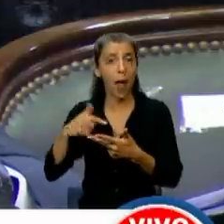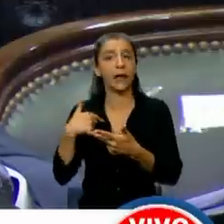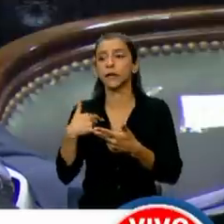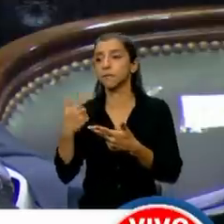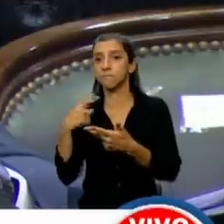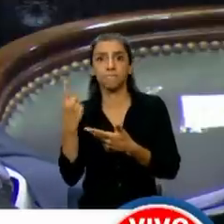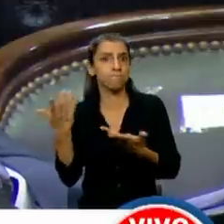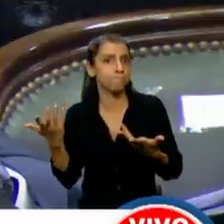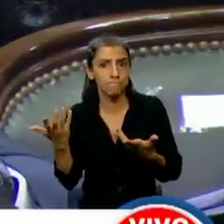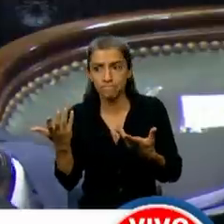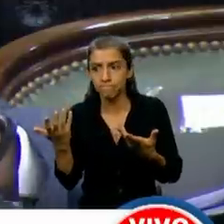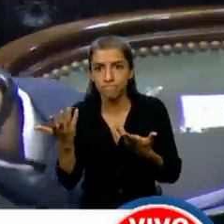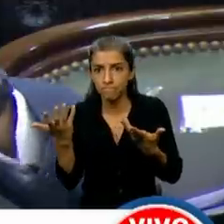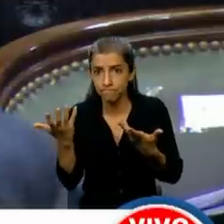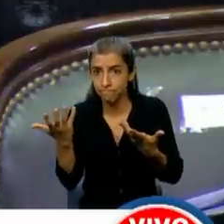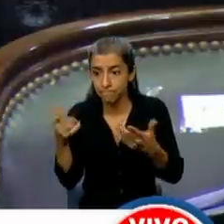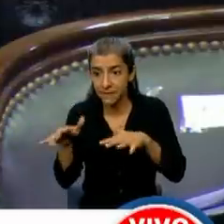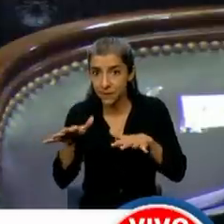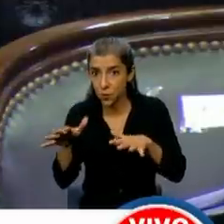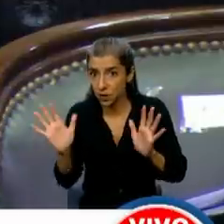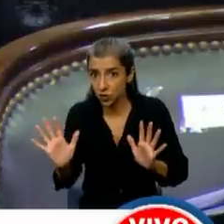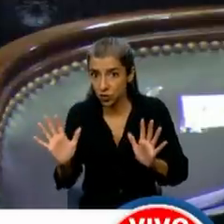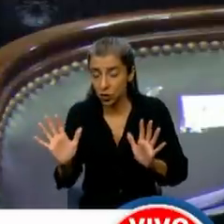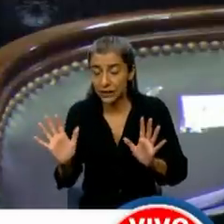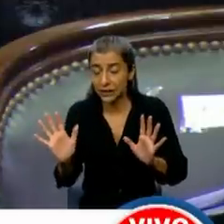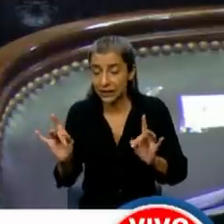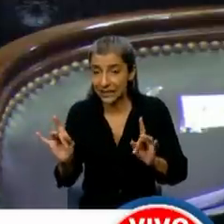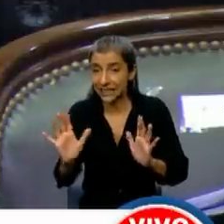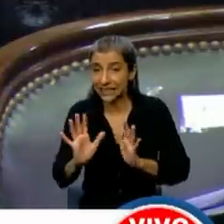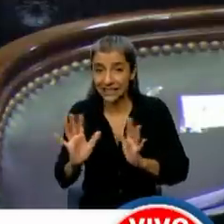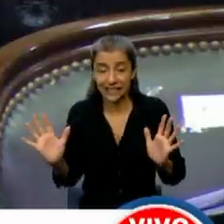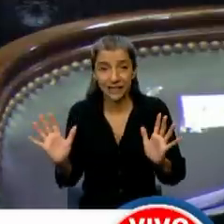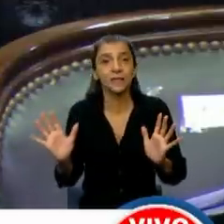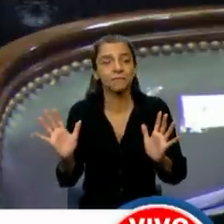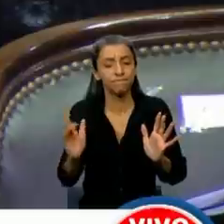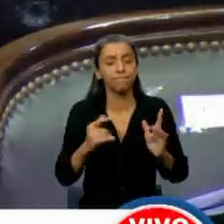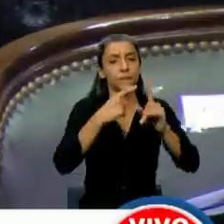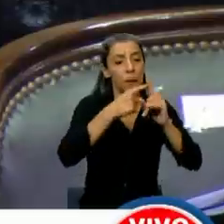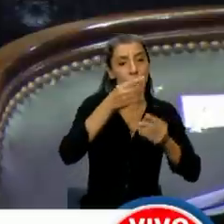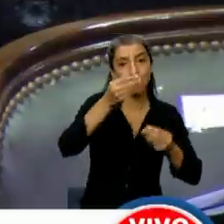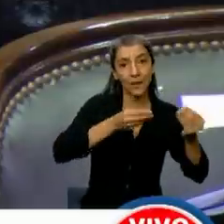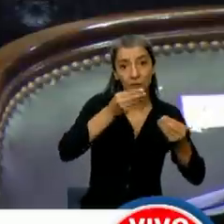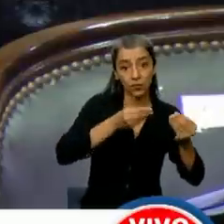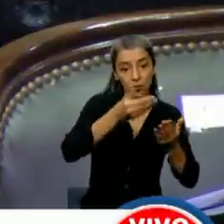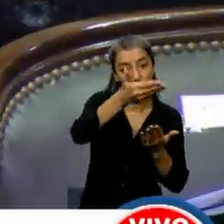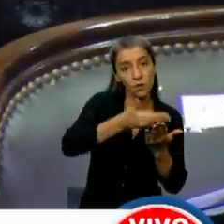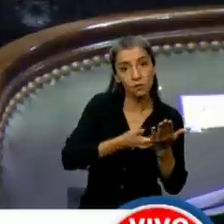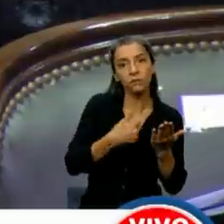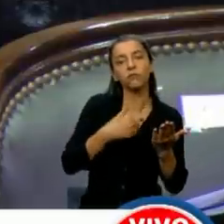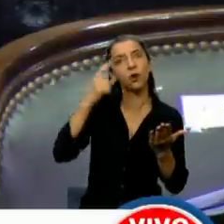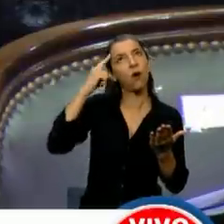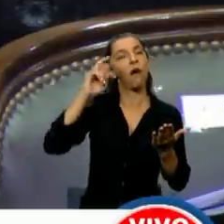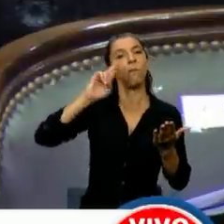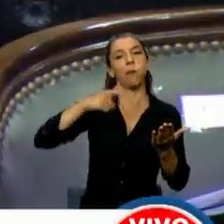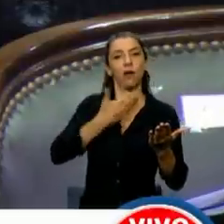sumamente crítico este presupuesto en definitiva que es el plan de gobierno en números para el año